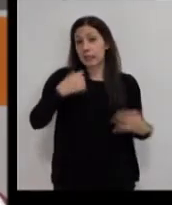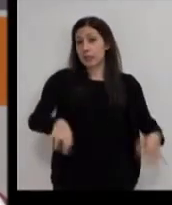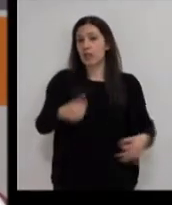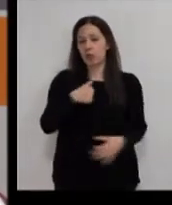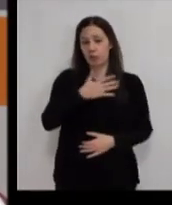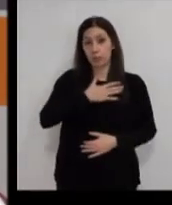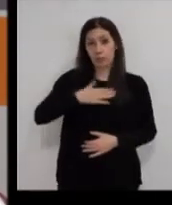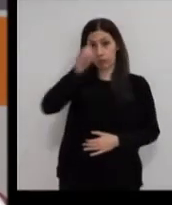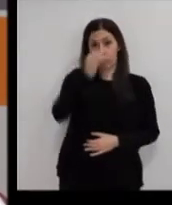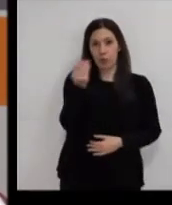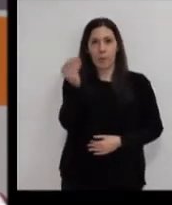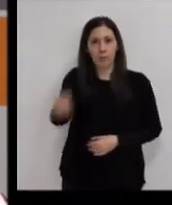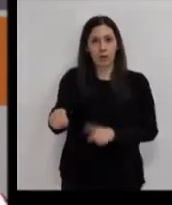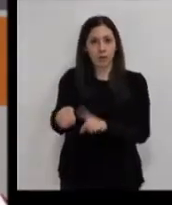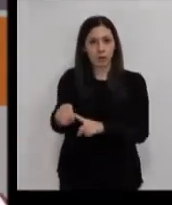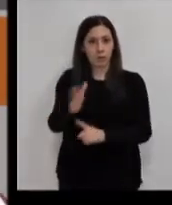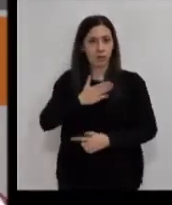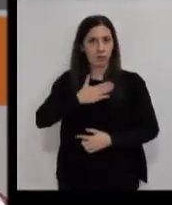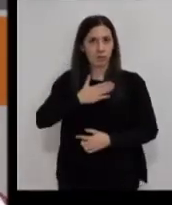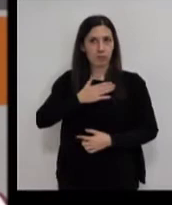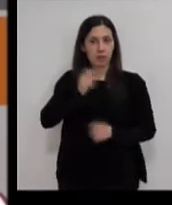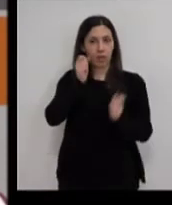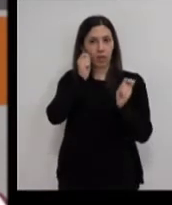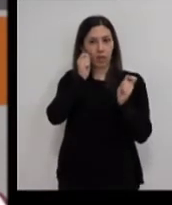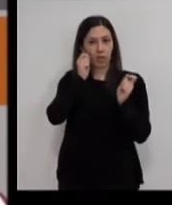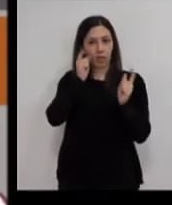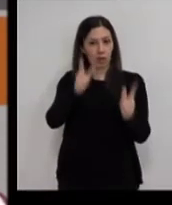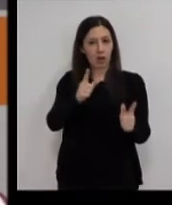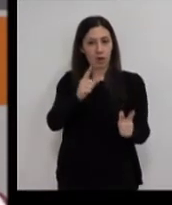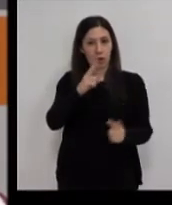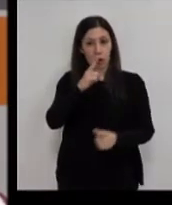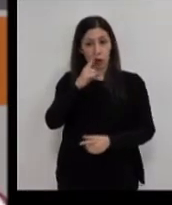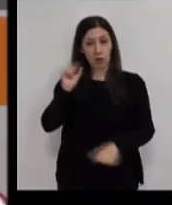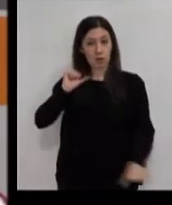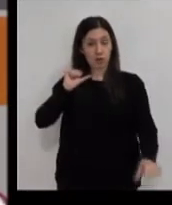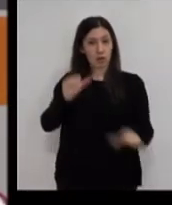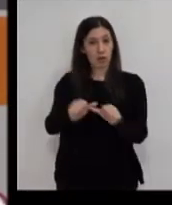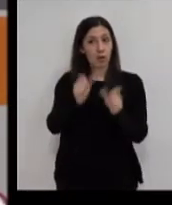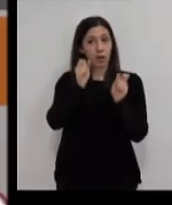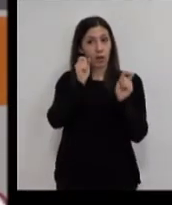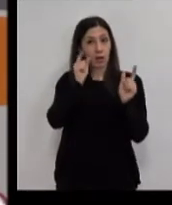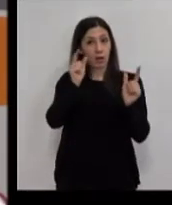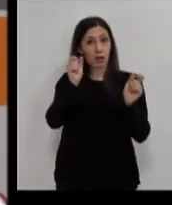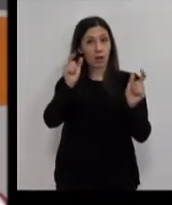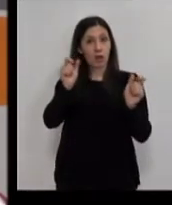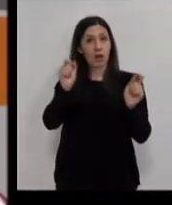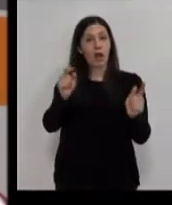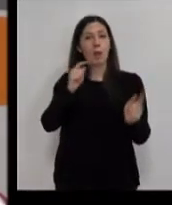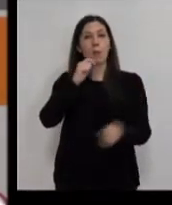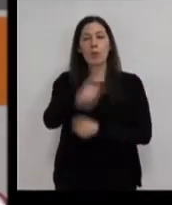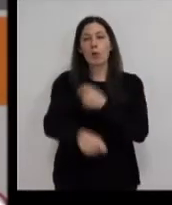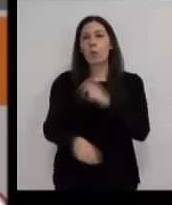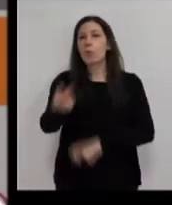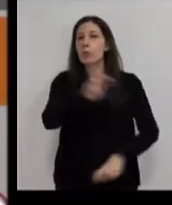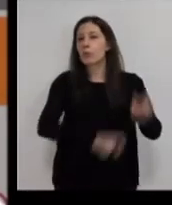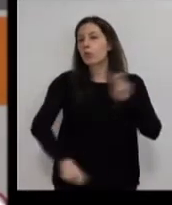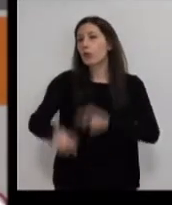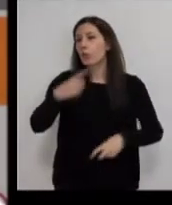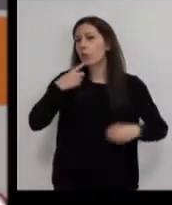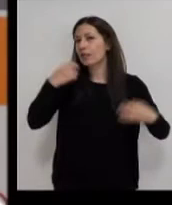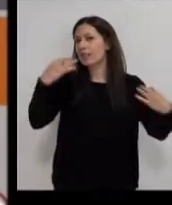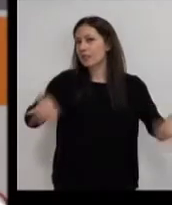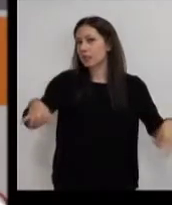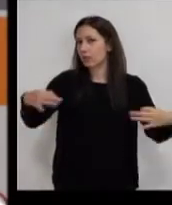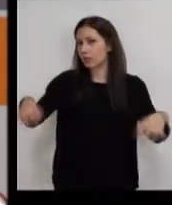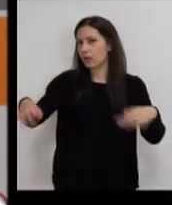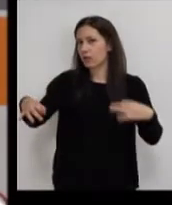quiere lo sencillo. Y además yo aquí quiero añadir algo. Yo estoy percibiendo que a lo largo de estos 2 últimos años cada vez vamos